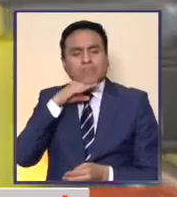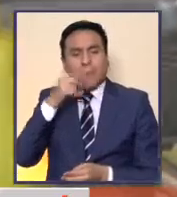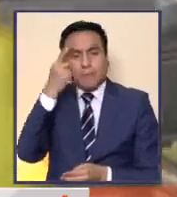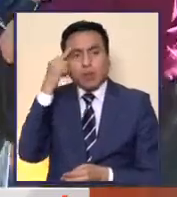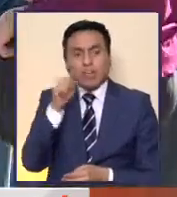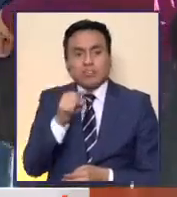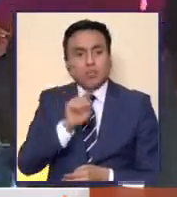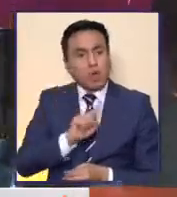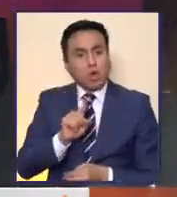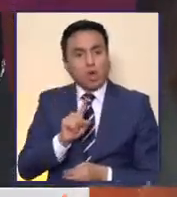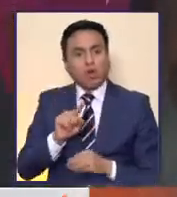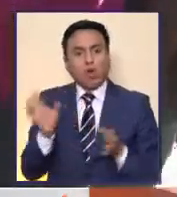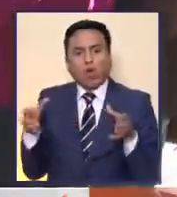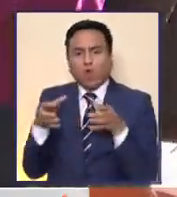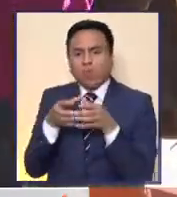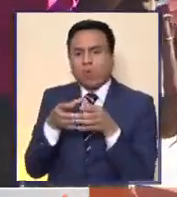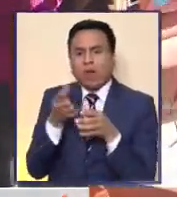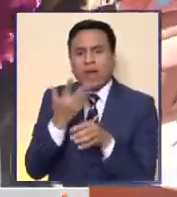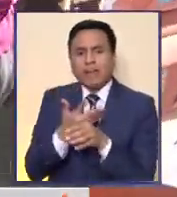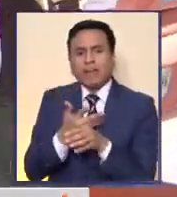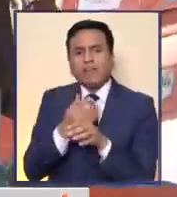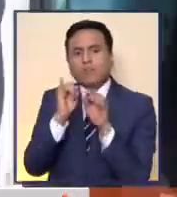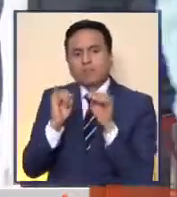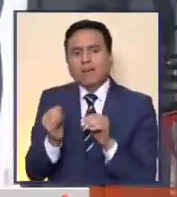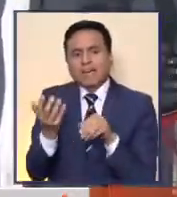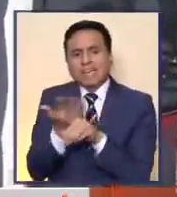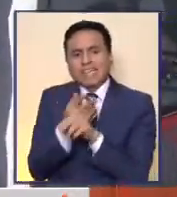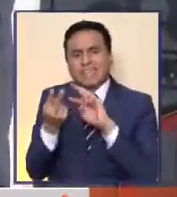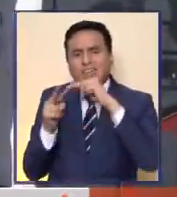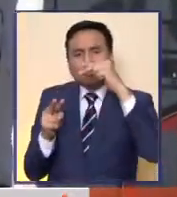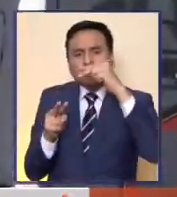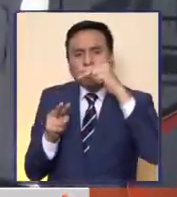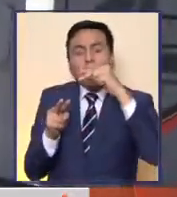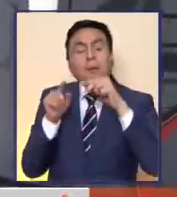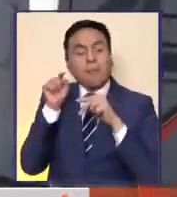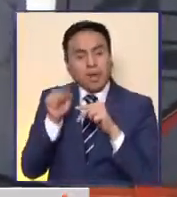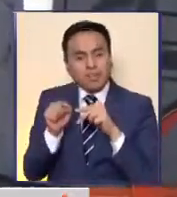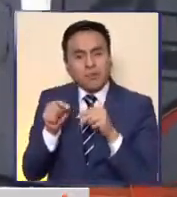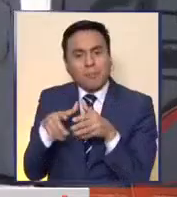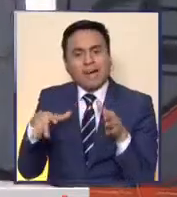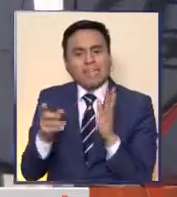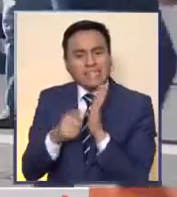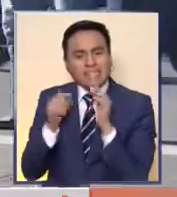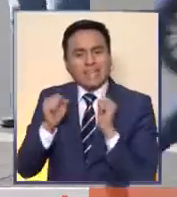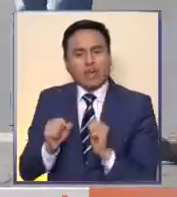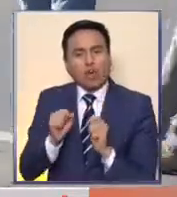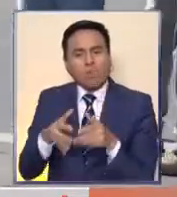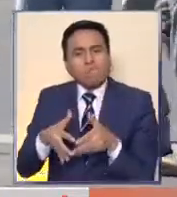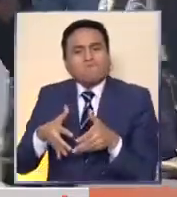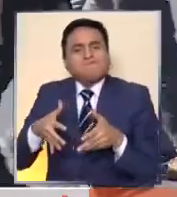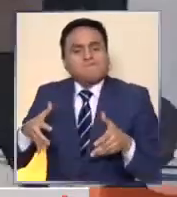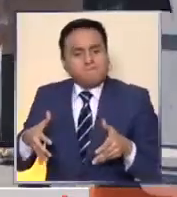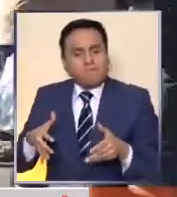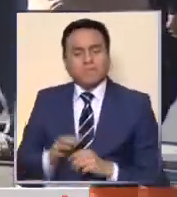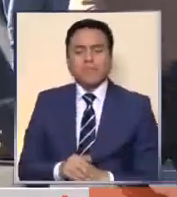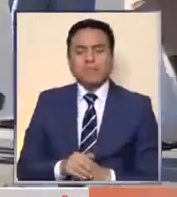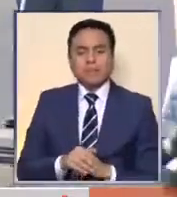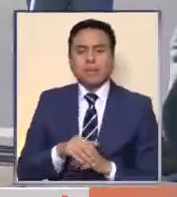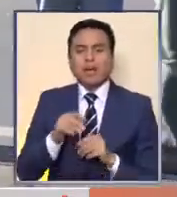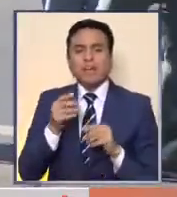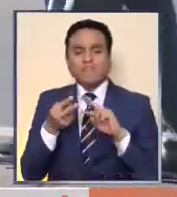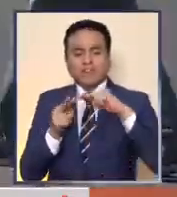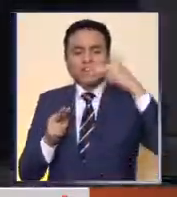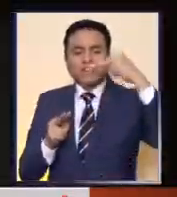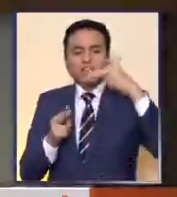no ocurriría en el grupo que posee la versión defectuosa. Por eso aumentan el riesgo de sobrepeso. Indudablemente hay una base